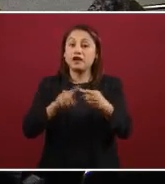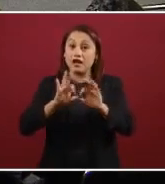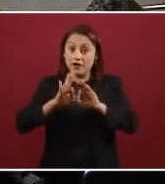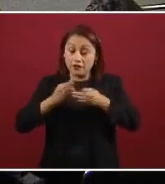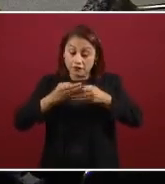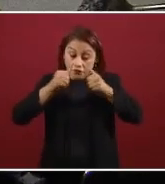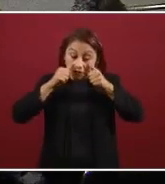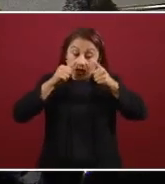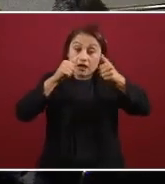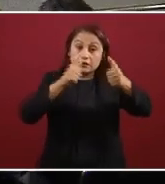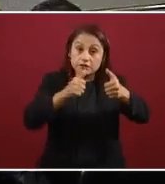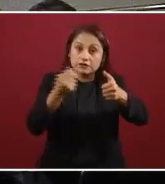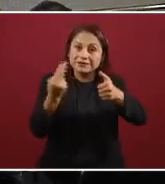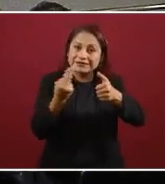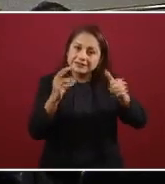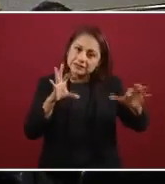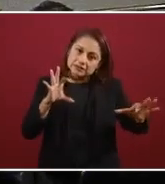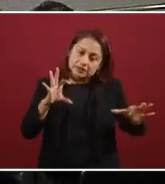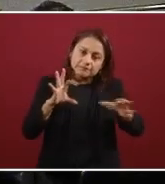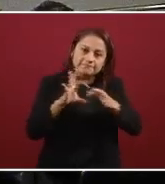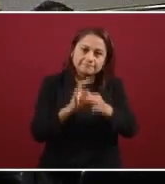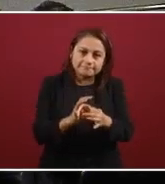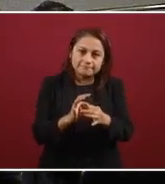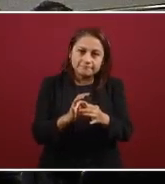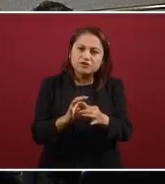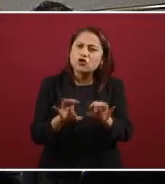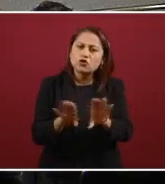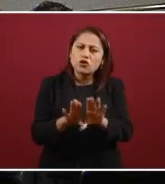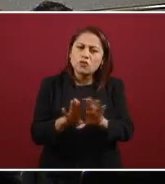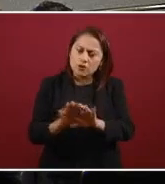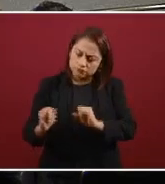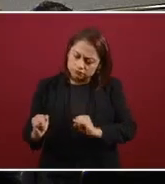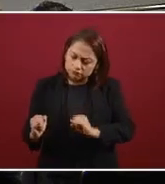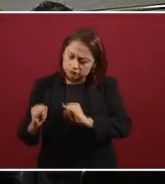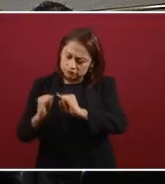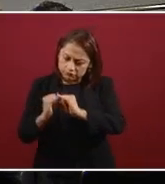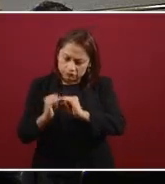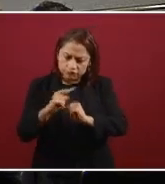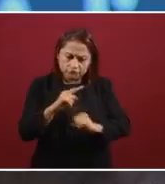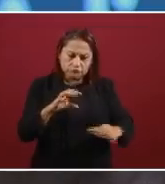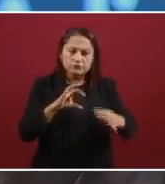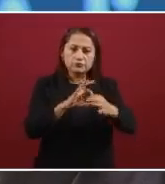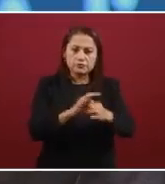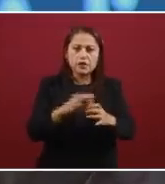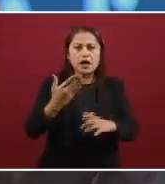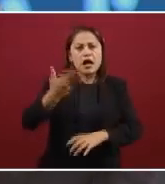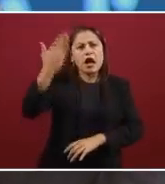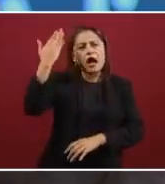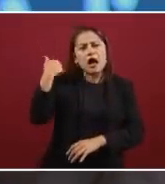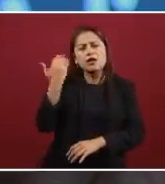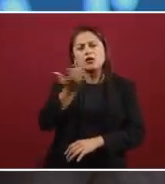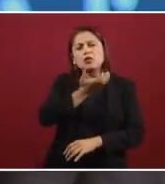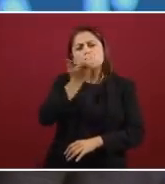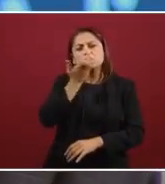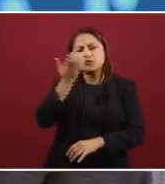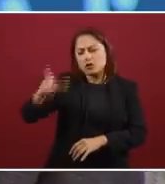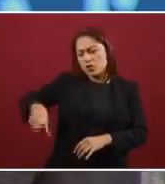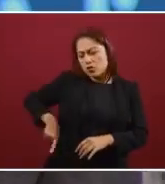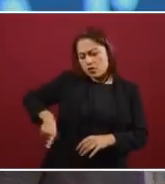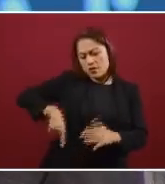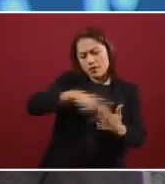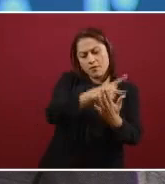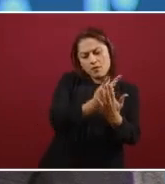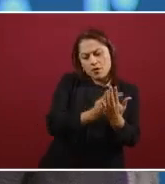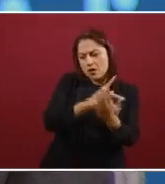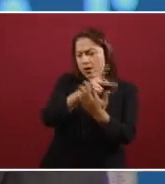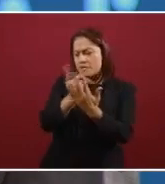el propósito, la vinculación institucional. Tradicionalmente, nuestros programas sectoriales actúan uno a uno y